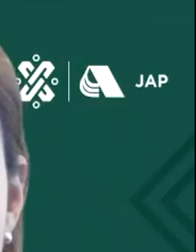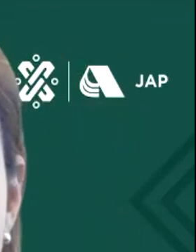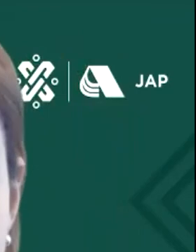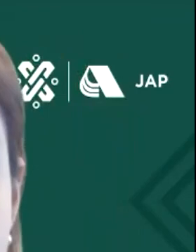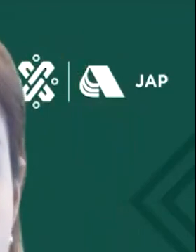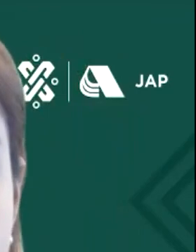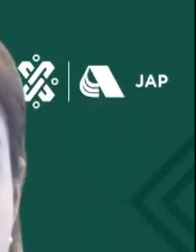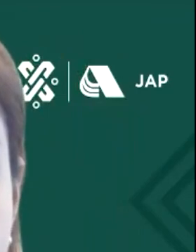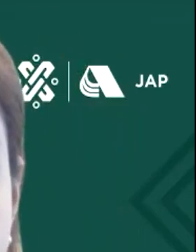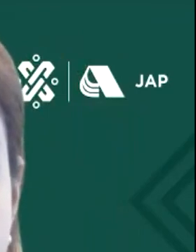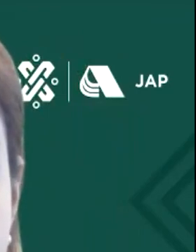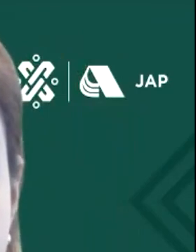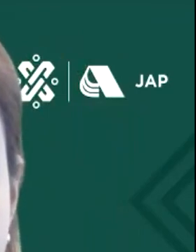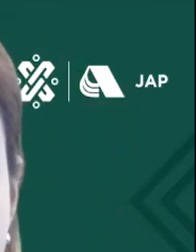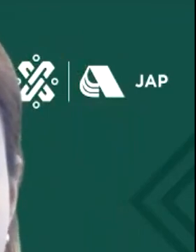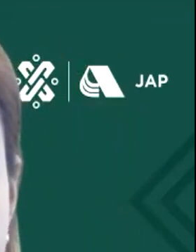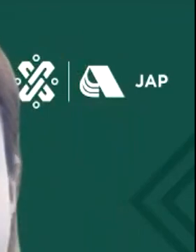Sí, la escucho. ¿Escuchan?